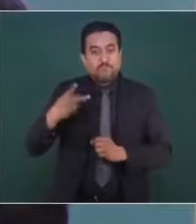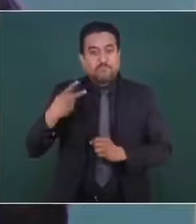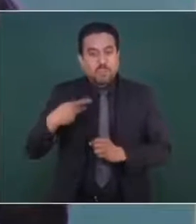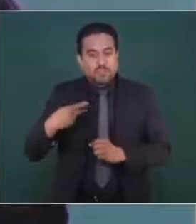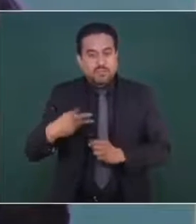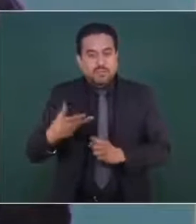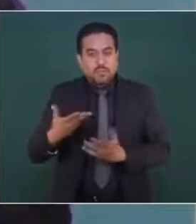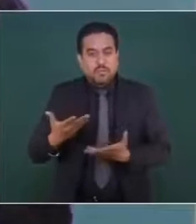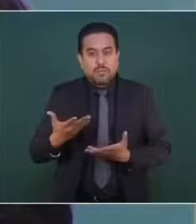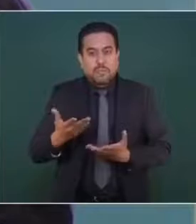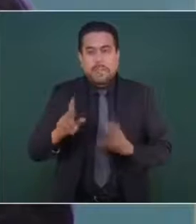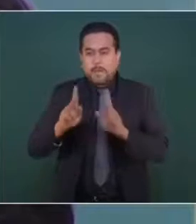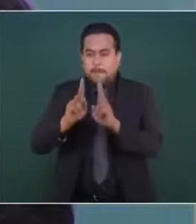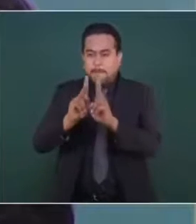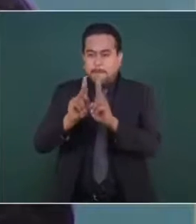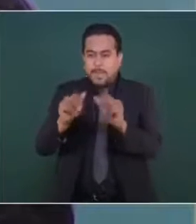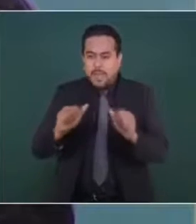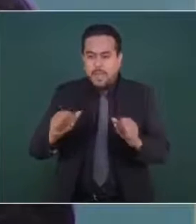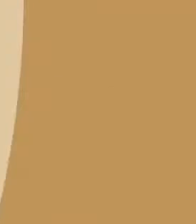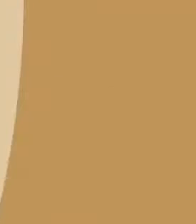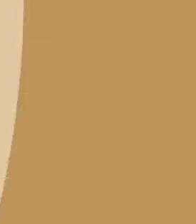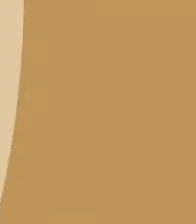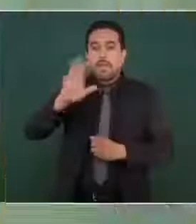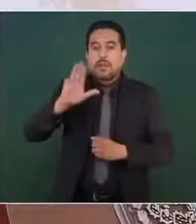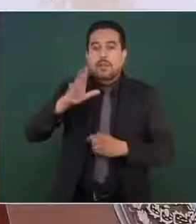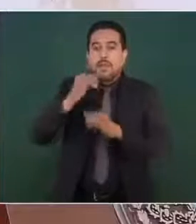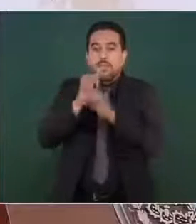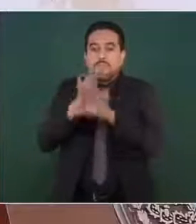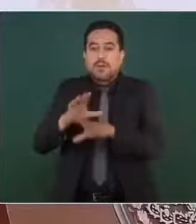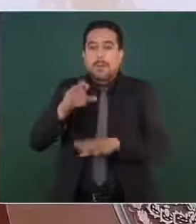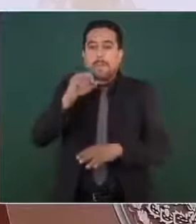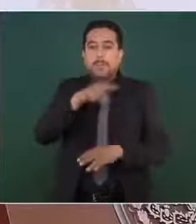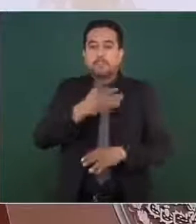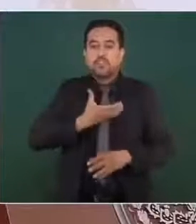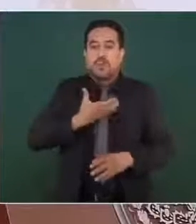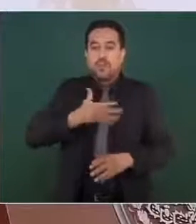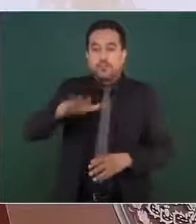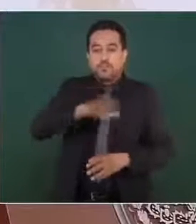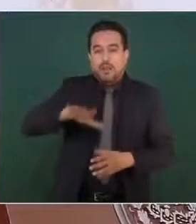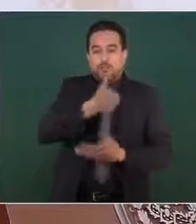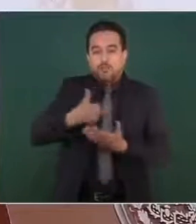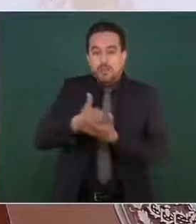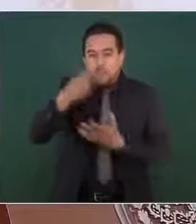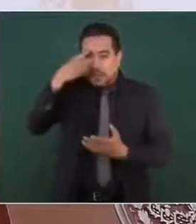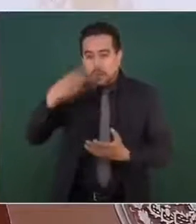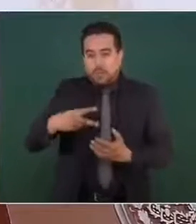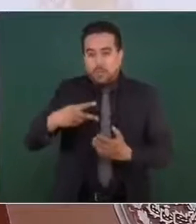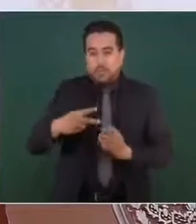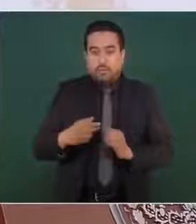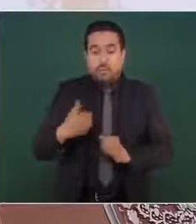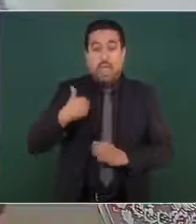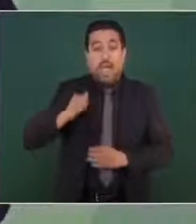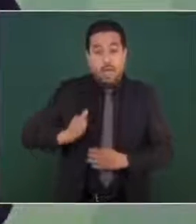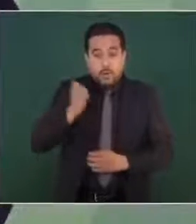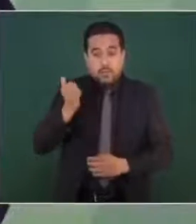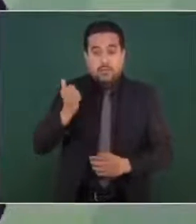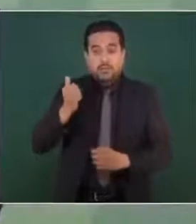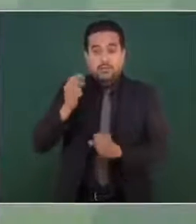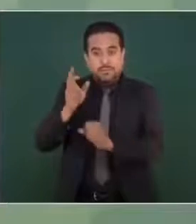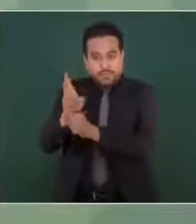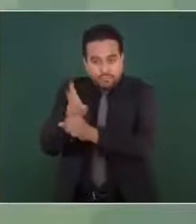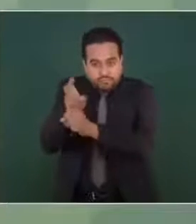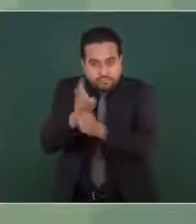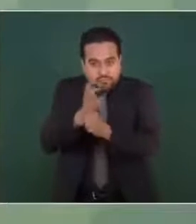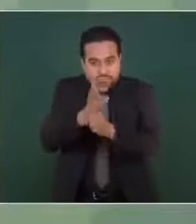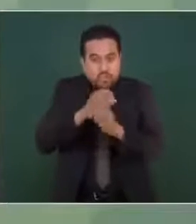la paz, la tranquilidad en Guanajuato. El presidente Andrés Manuel López Obrador hizo extensiva la invitación a